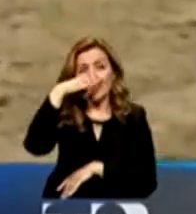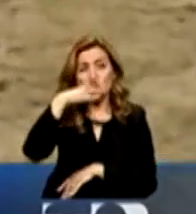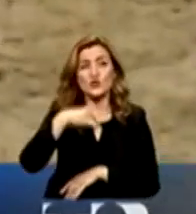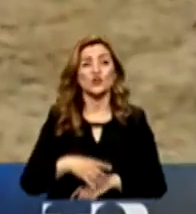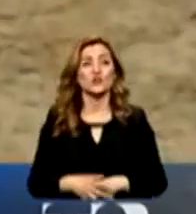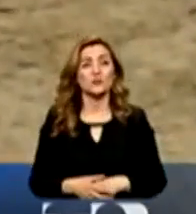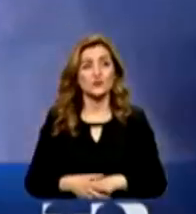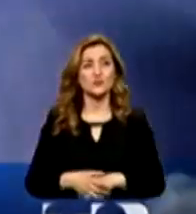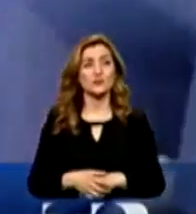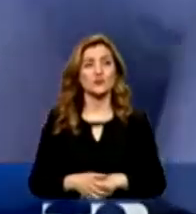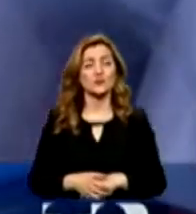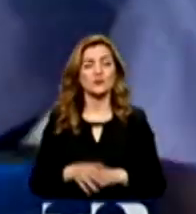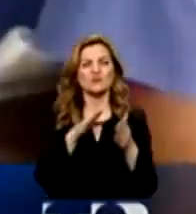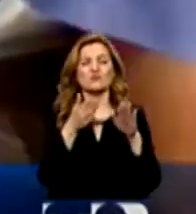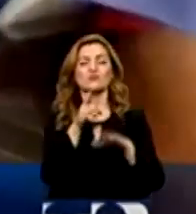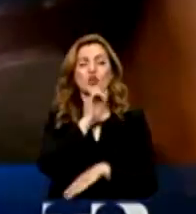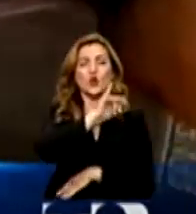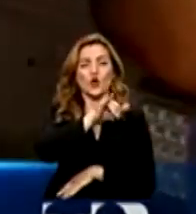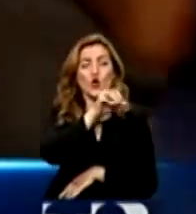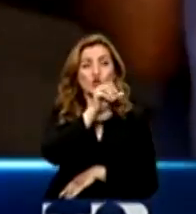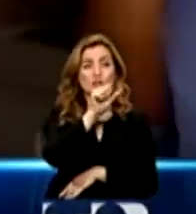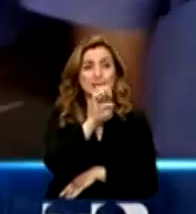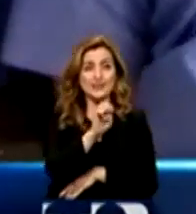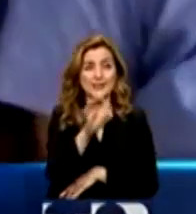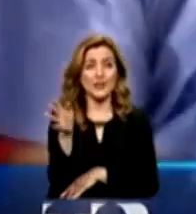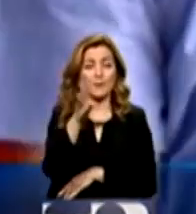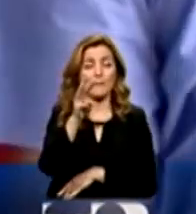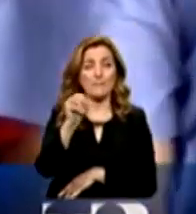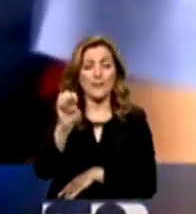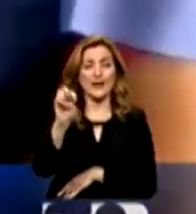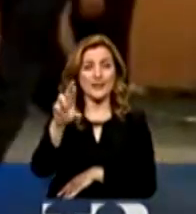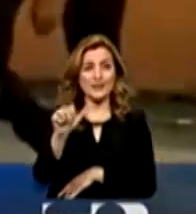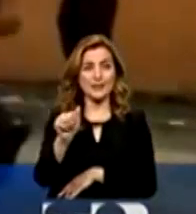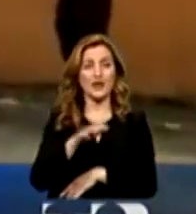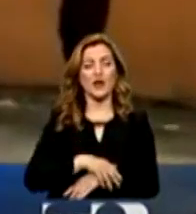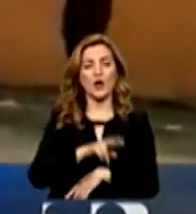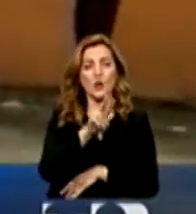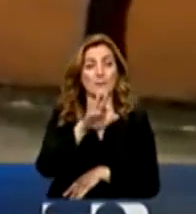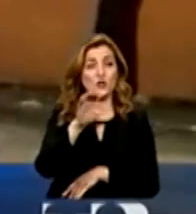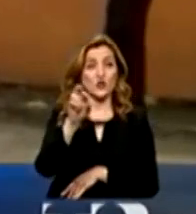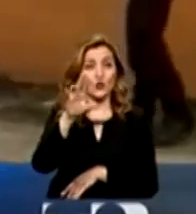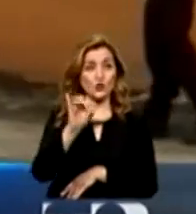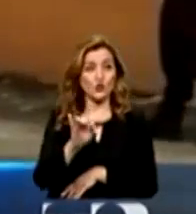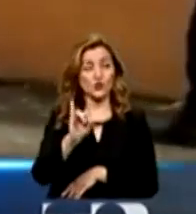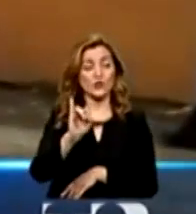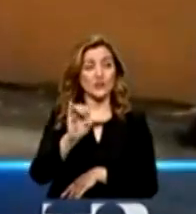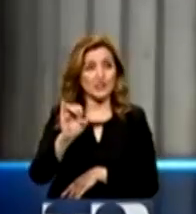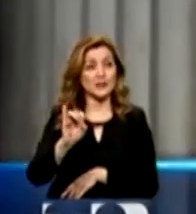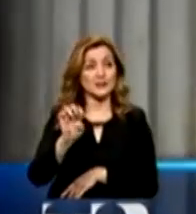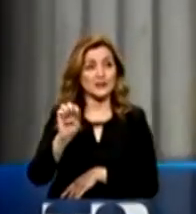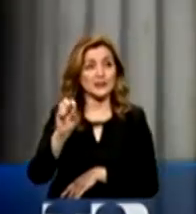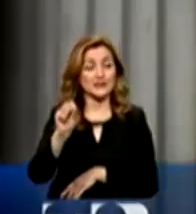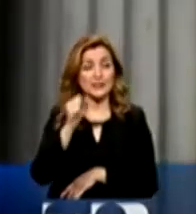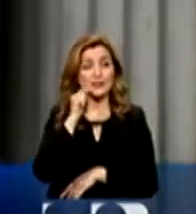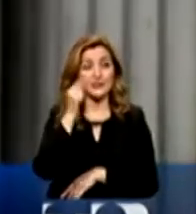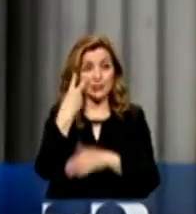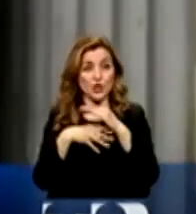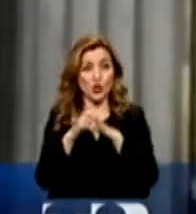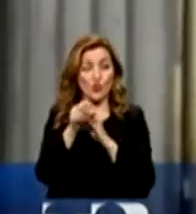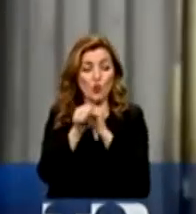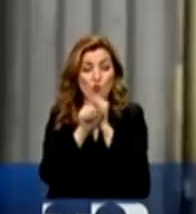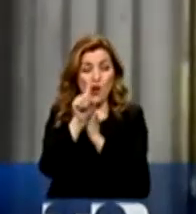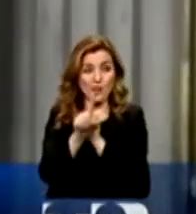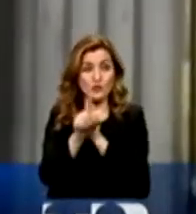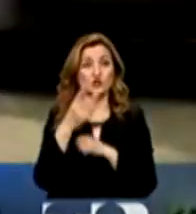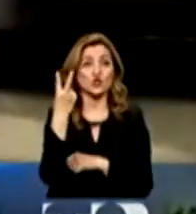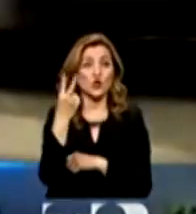edad. Los fallecidos serían José Mera, Ney Vítores y su pequeño de 1 año, Jordan Vítores. Además, 2 personas